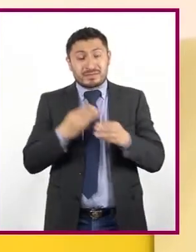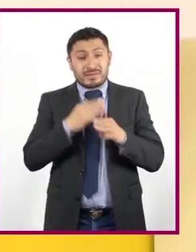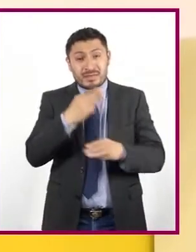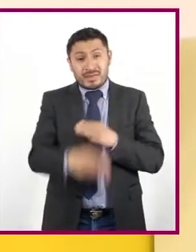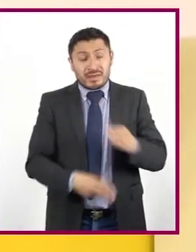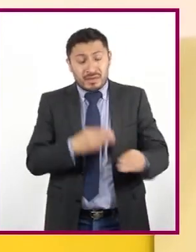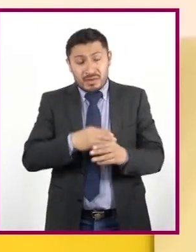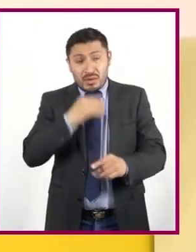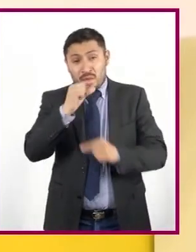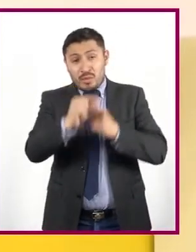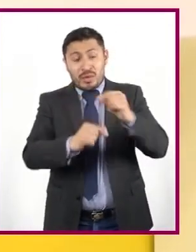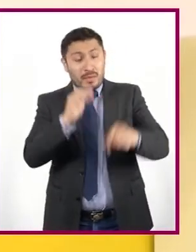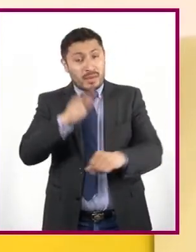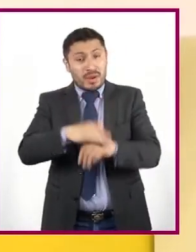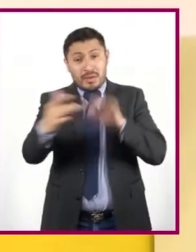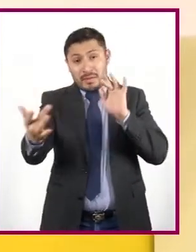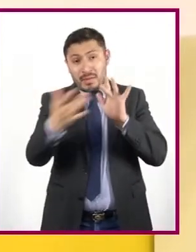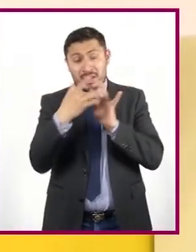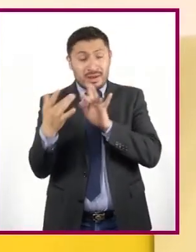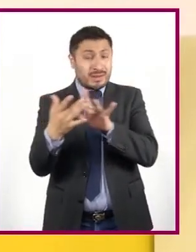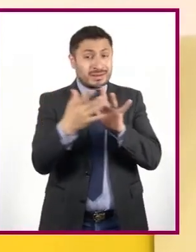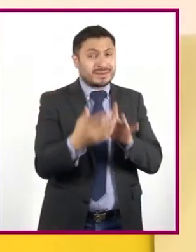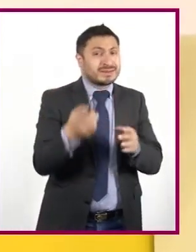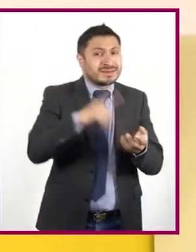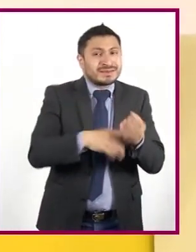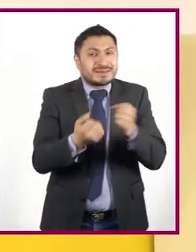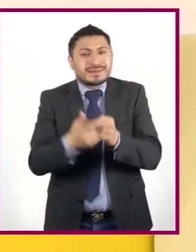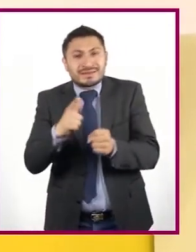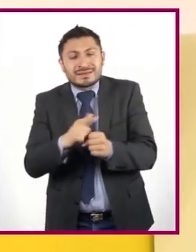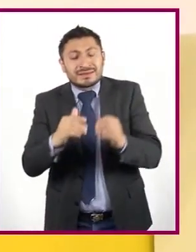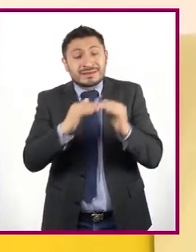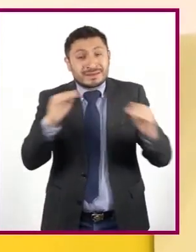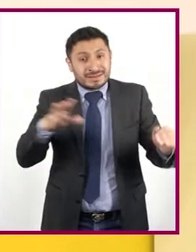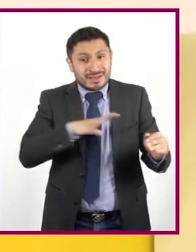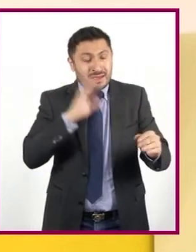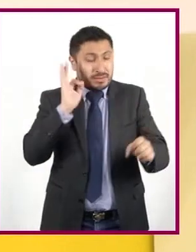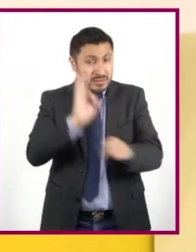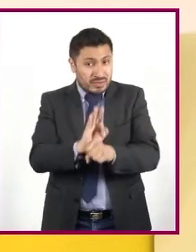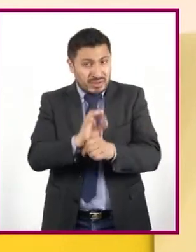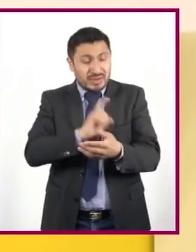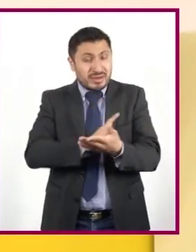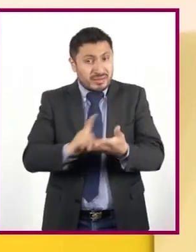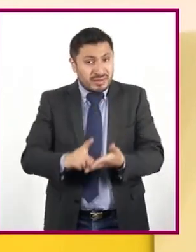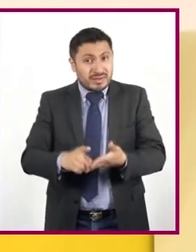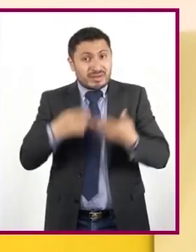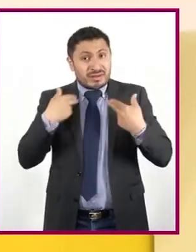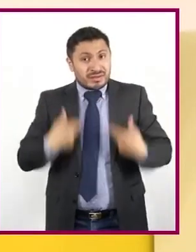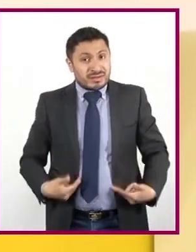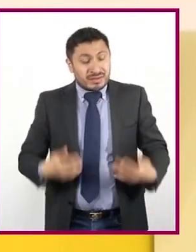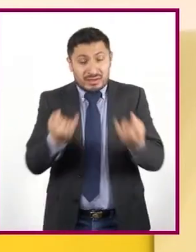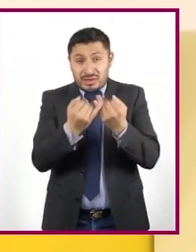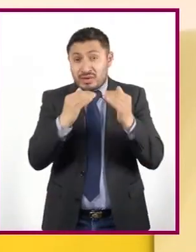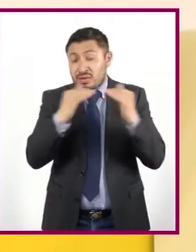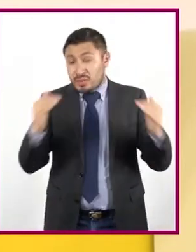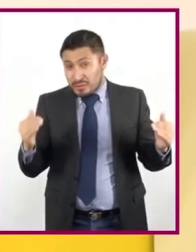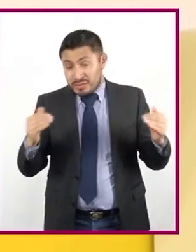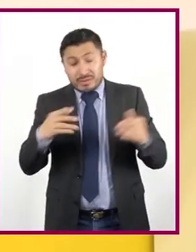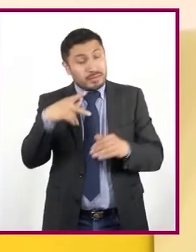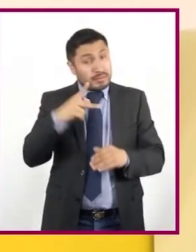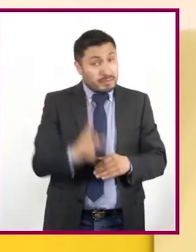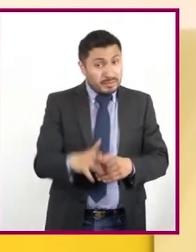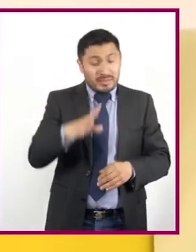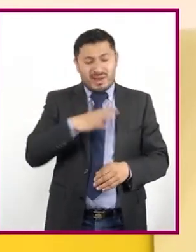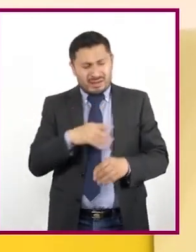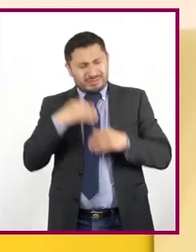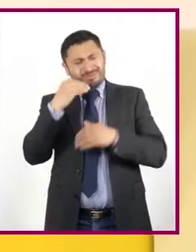interrelacionado. En las sociedades democráticas se avanza en la defensa del derecho a la igualdad. Sin embargo,